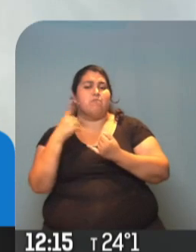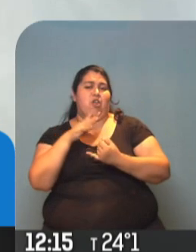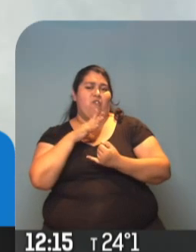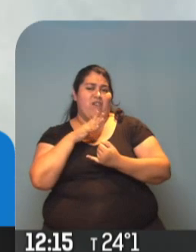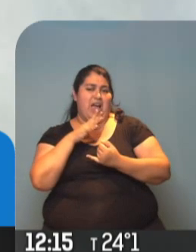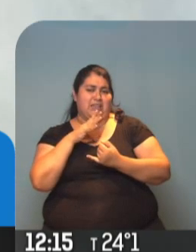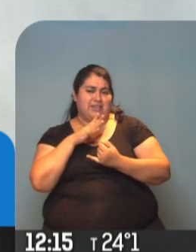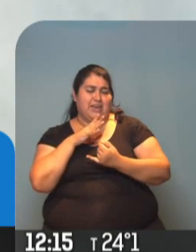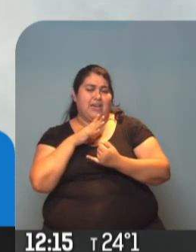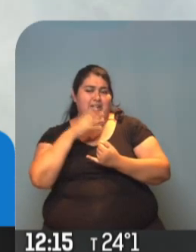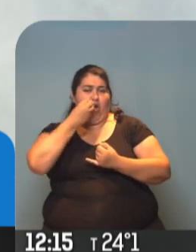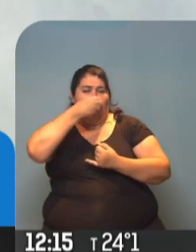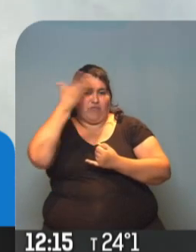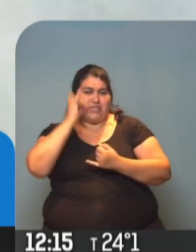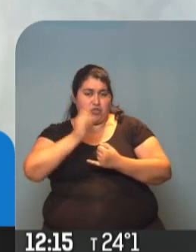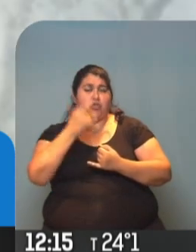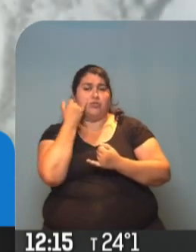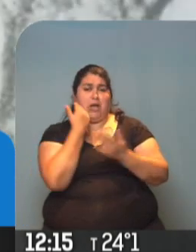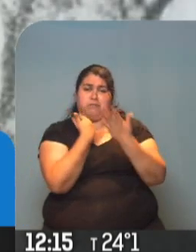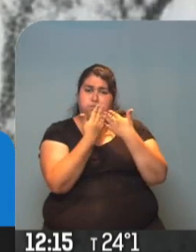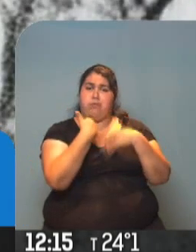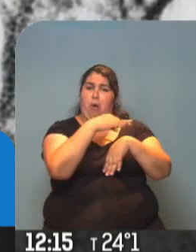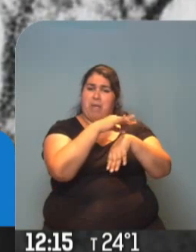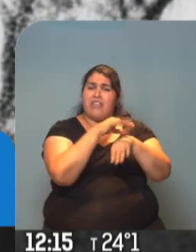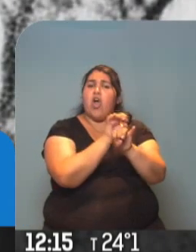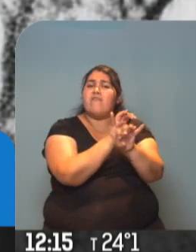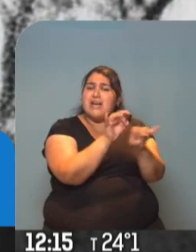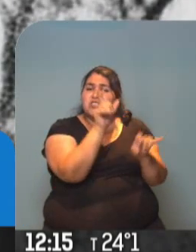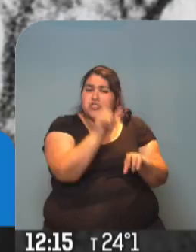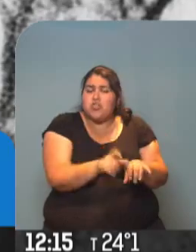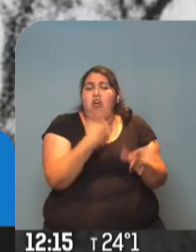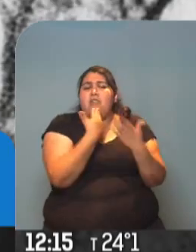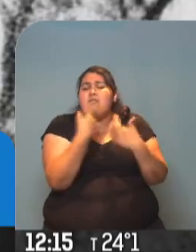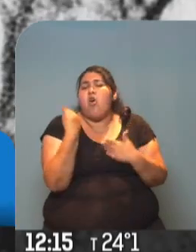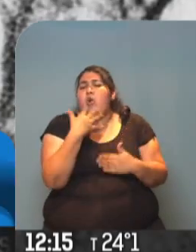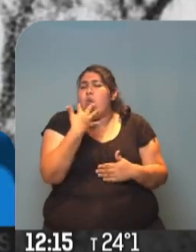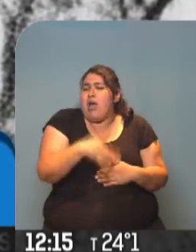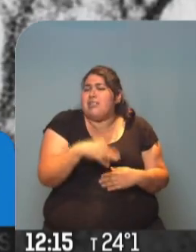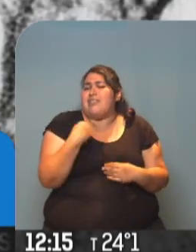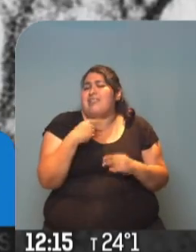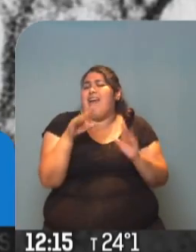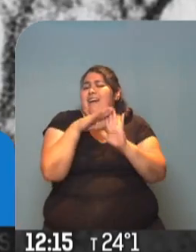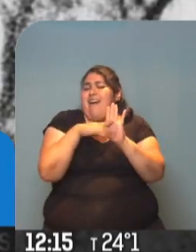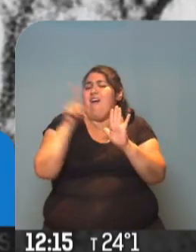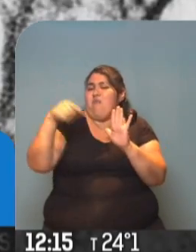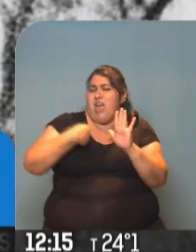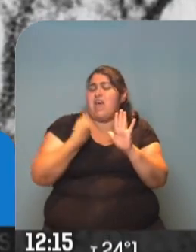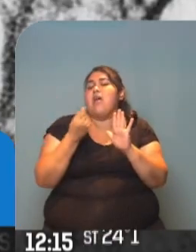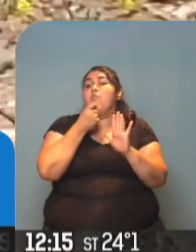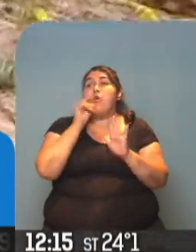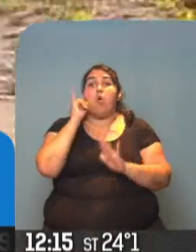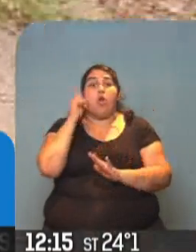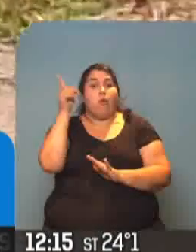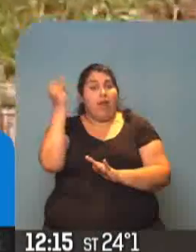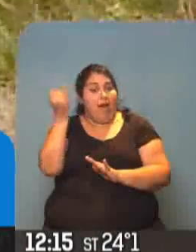la confirmación oficial. Nosotros hablamos con un infectólogo para que usted entienda bien cuáles son los síntomas, porque en el caso de Gualeguay se